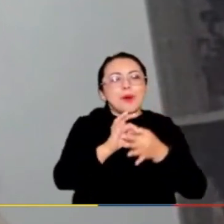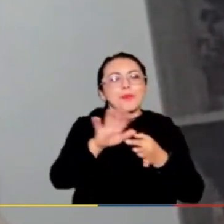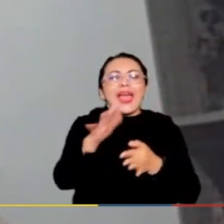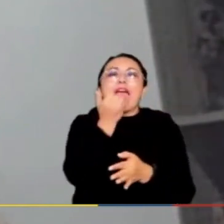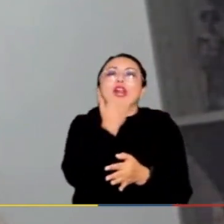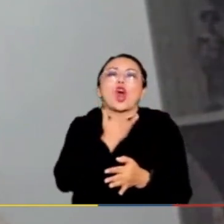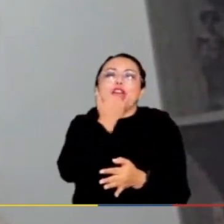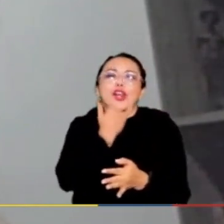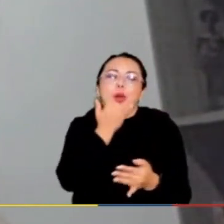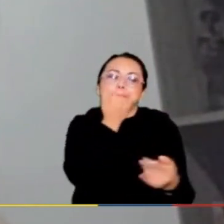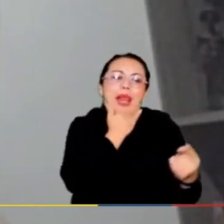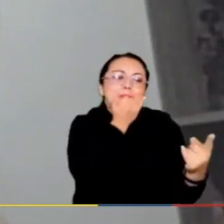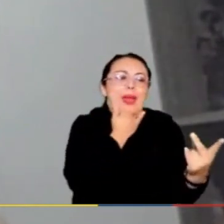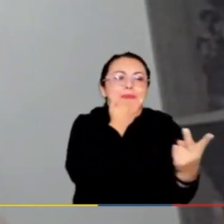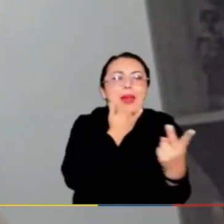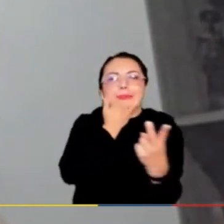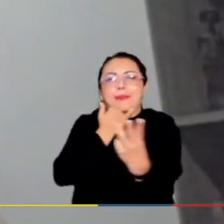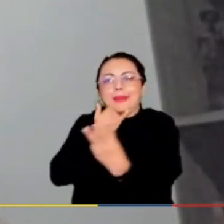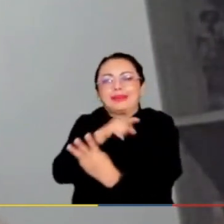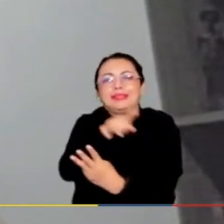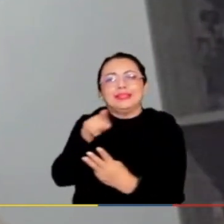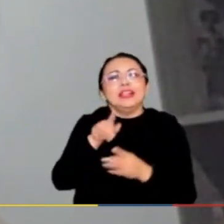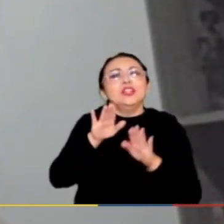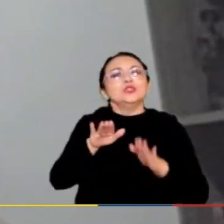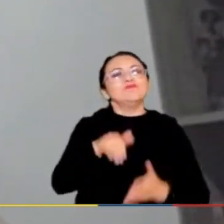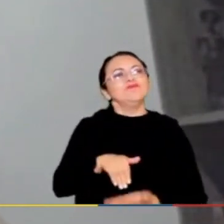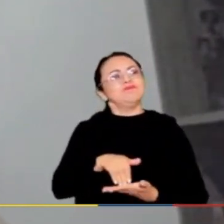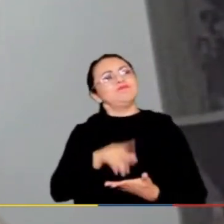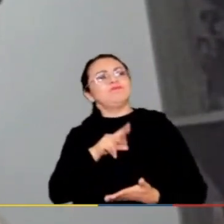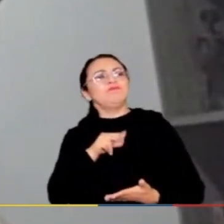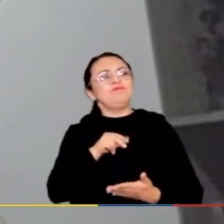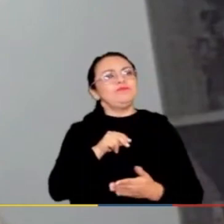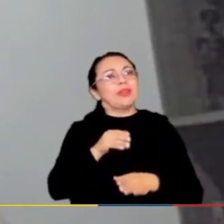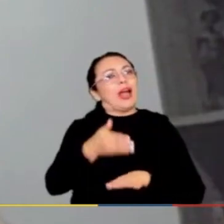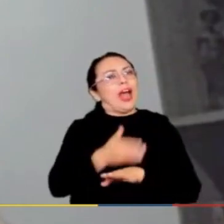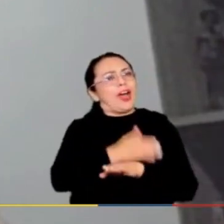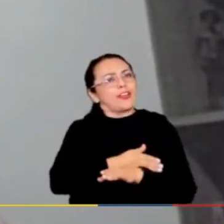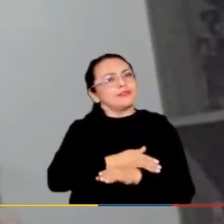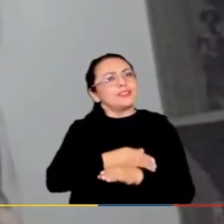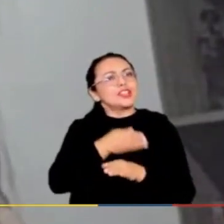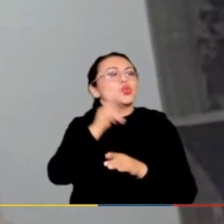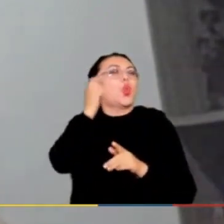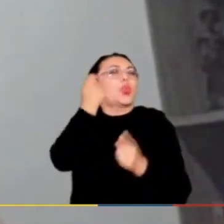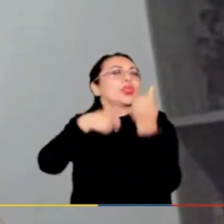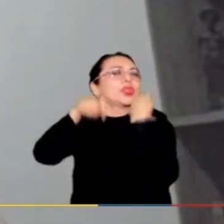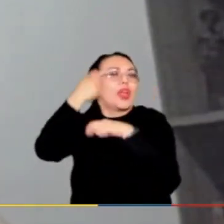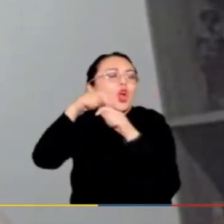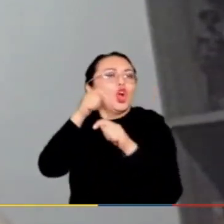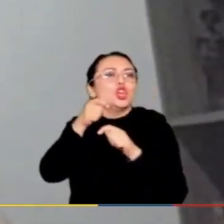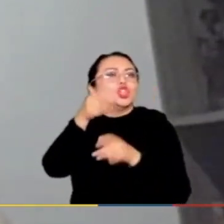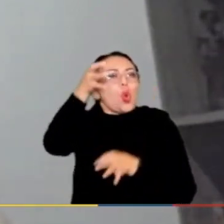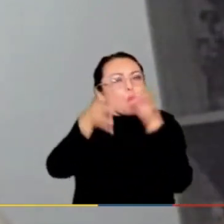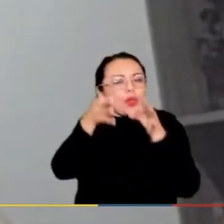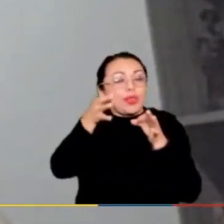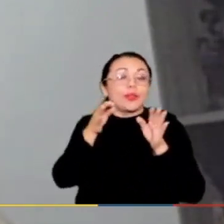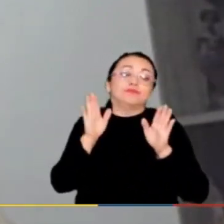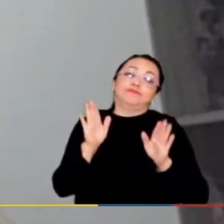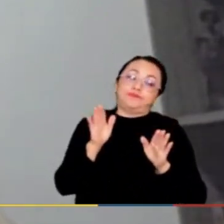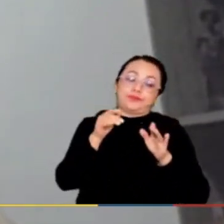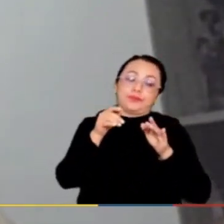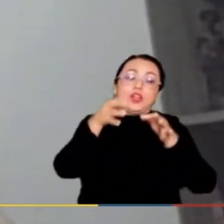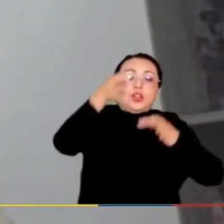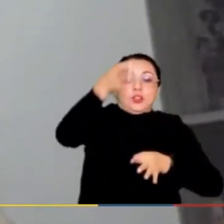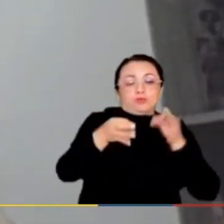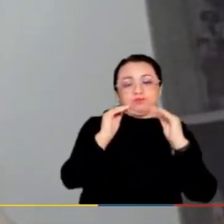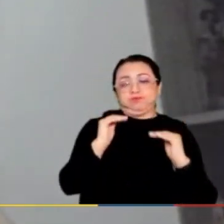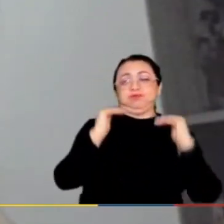errores fue el desistimiento tácito o resiliación del negocio jurídico, que finalmente pues, la Corte Suprema de